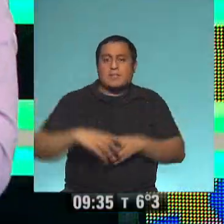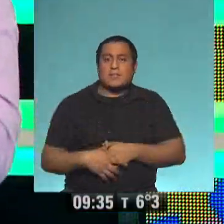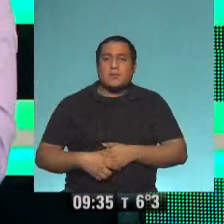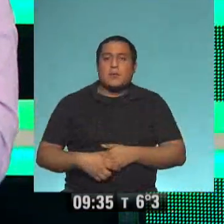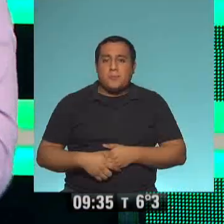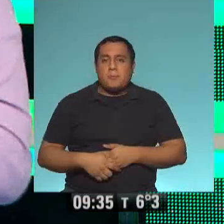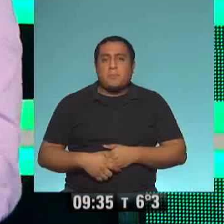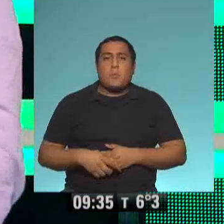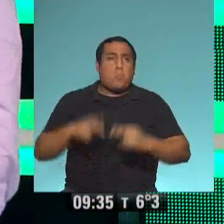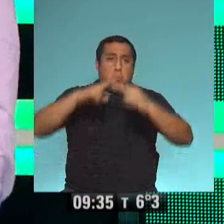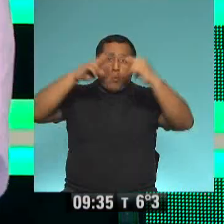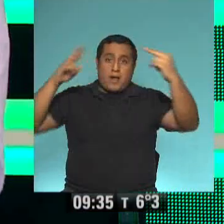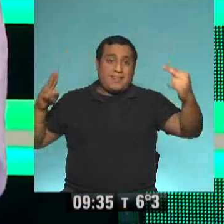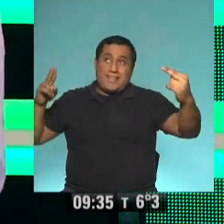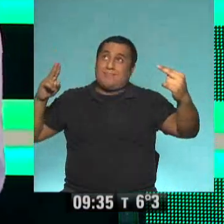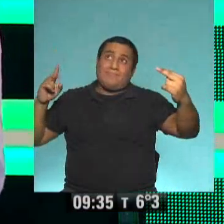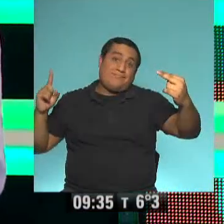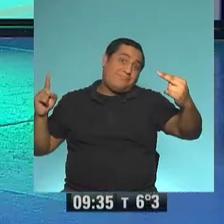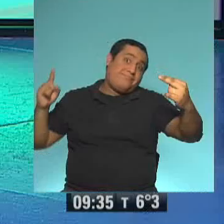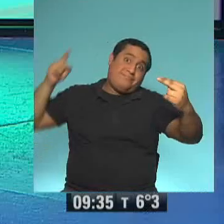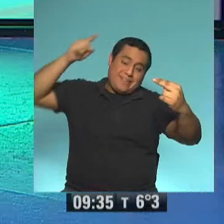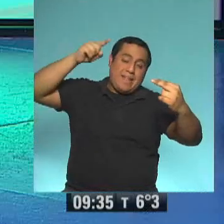Los primos hermanos. Porque si el puente va por arriba, el túnel va...